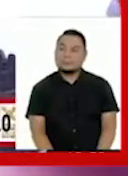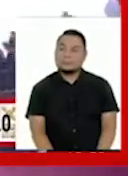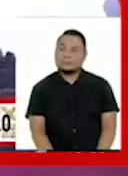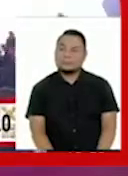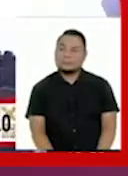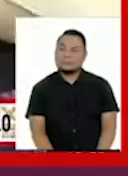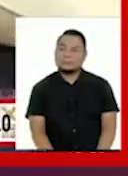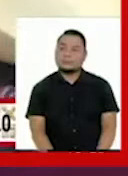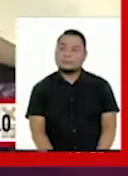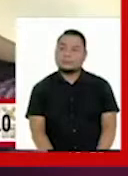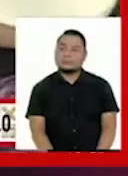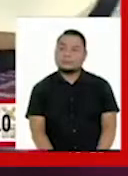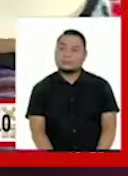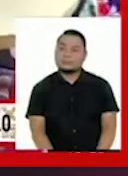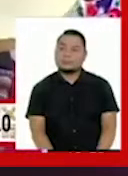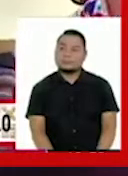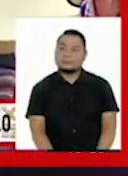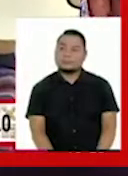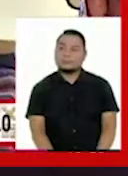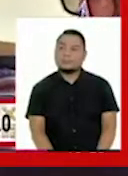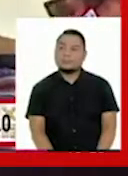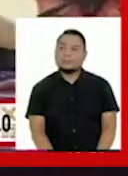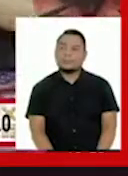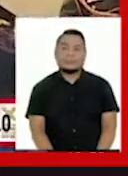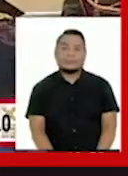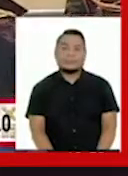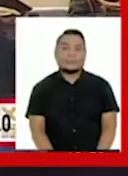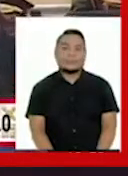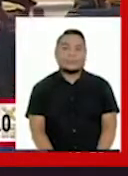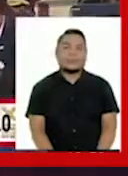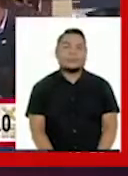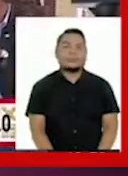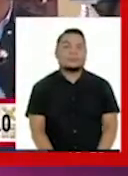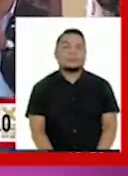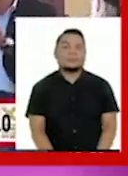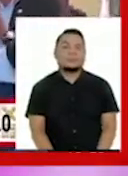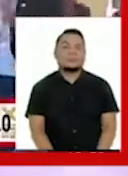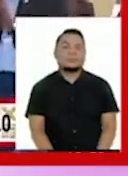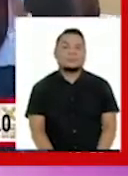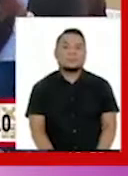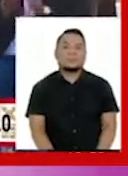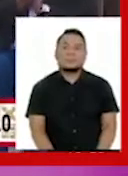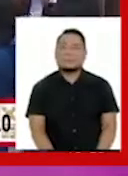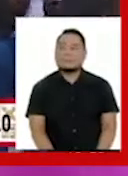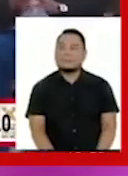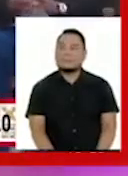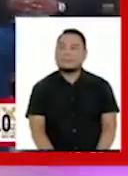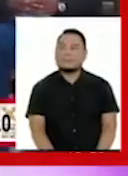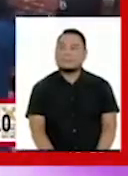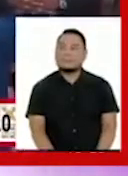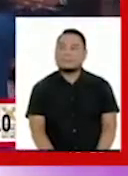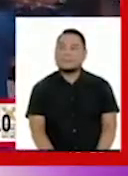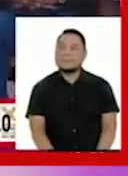por el presidente, a lo que se suman, por ejemplo, ¿no? El gesto que ya le ha motivado, ya tiene el presidente su